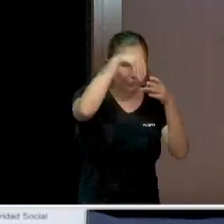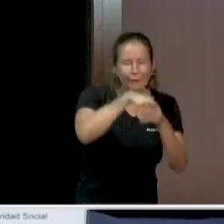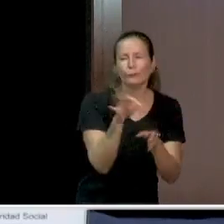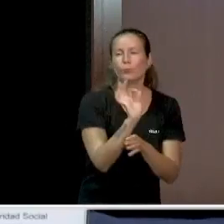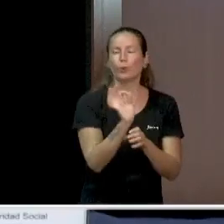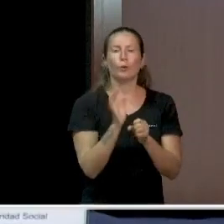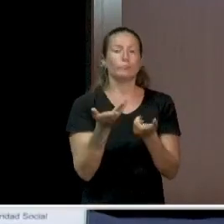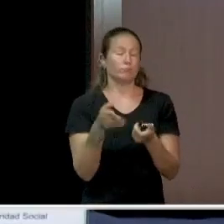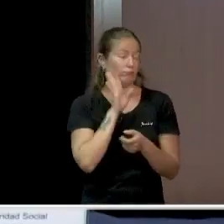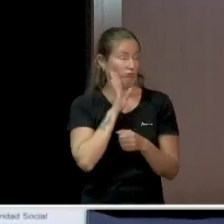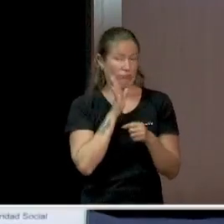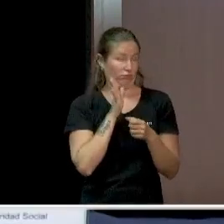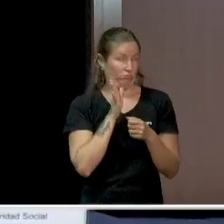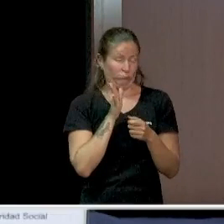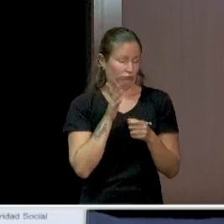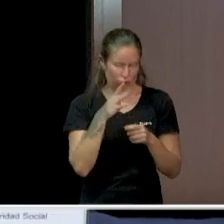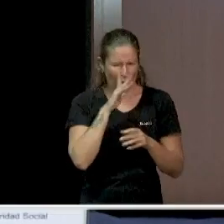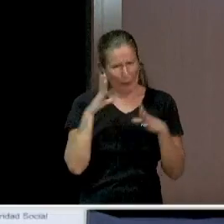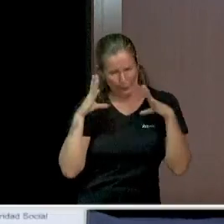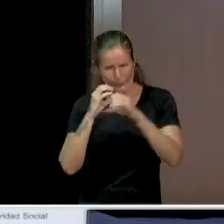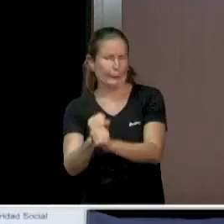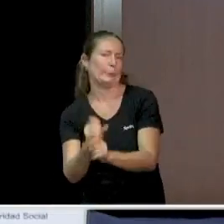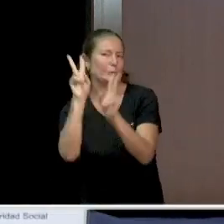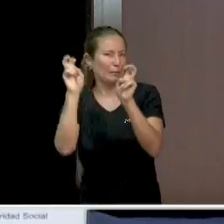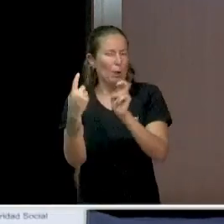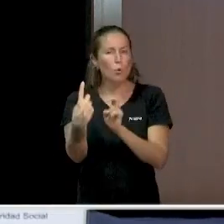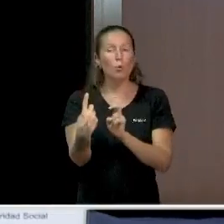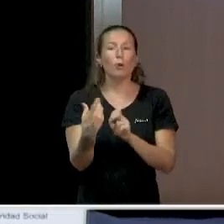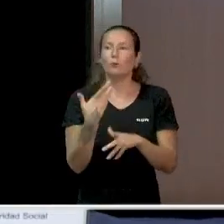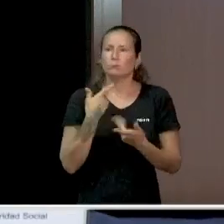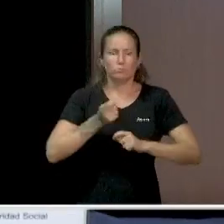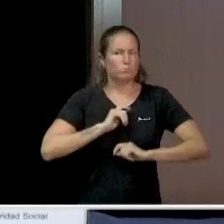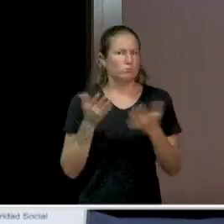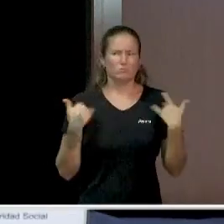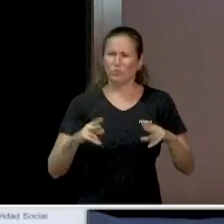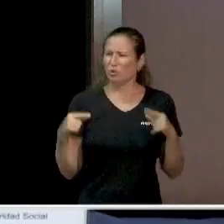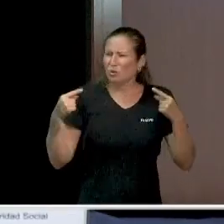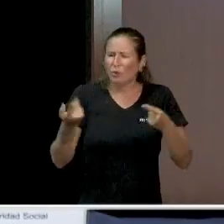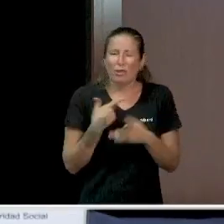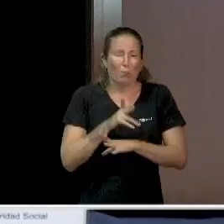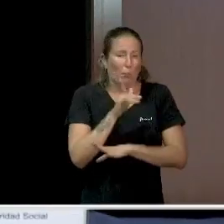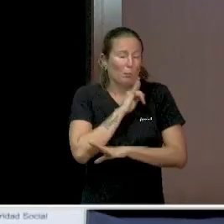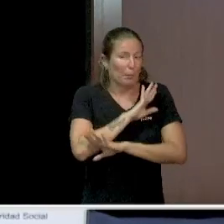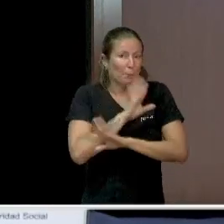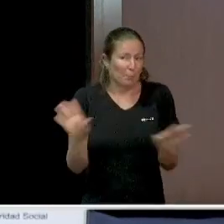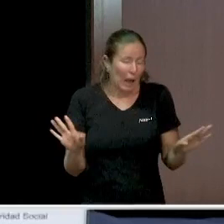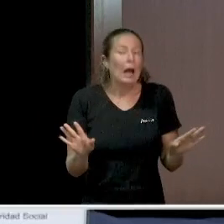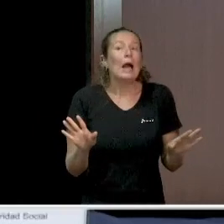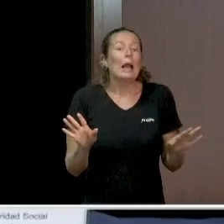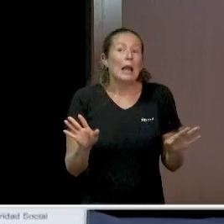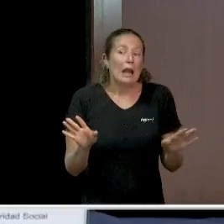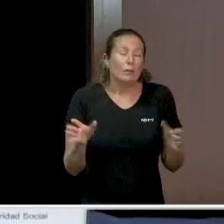les apuntaba en que me centraré, constituyen un ejemplo palmario, aunque lamentablemente no el único,